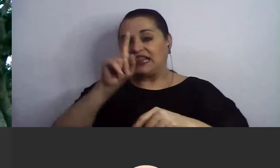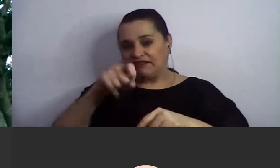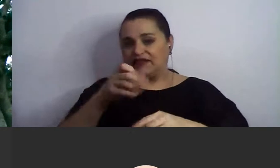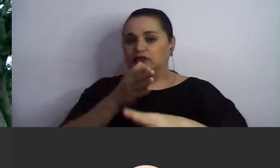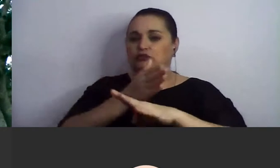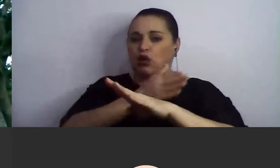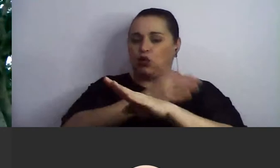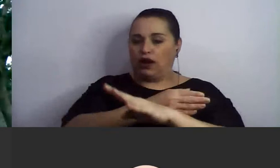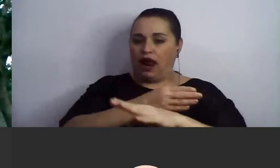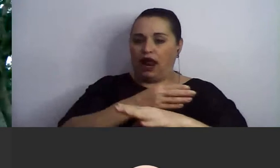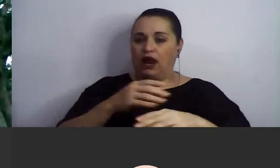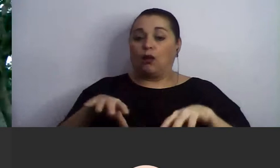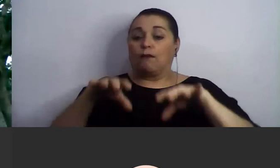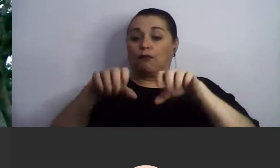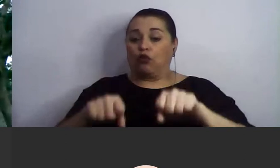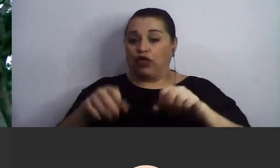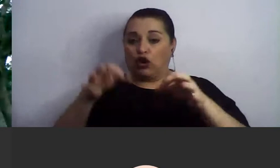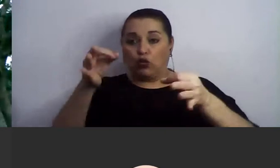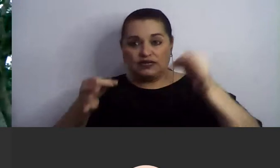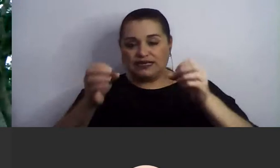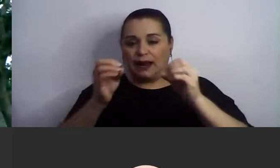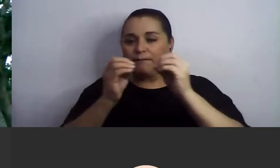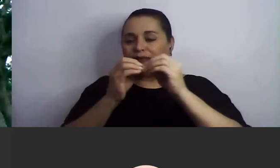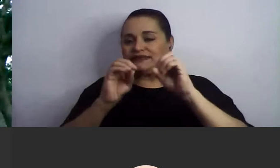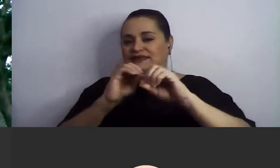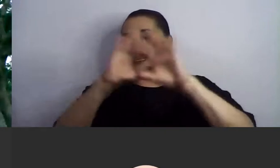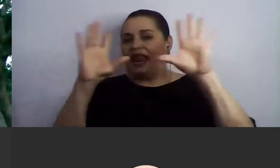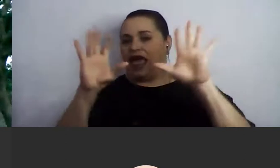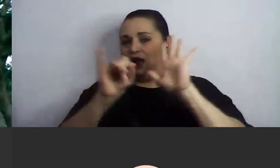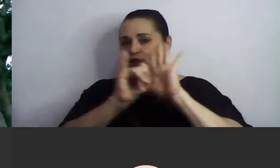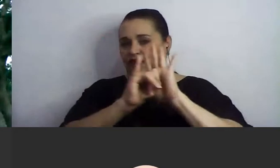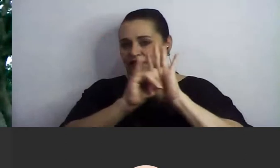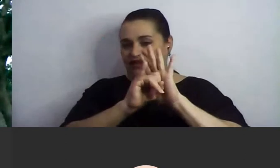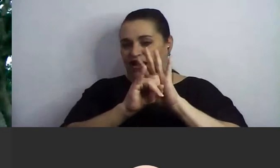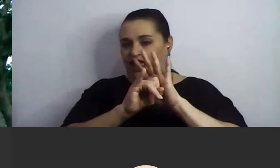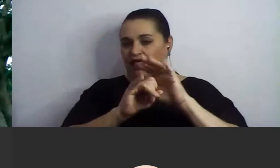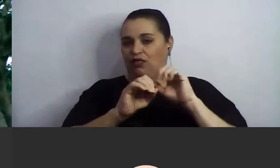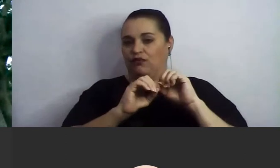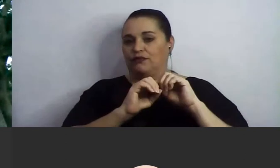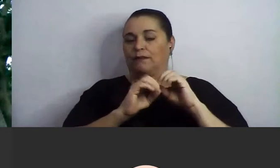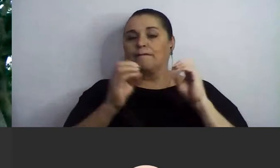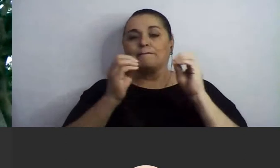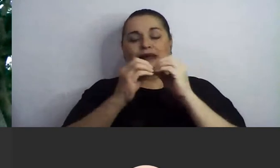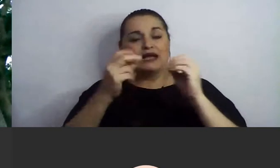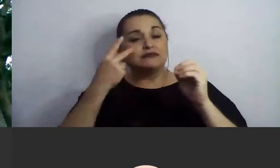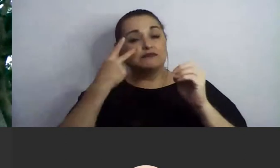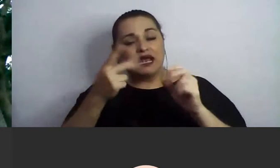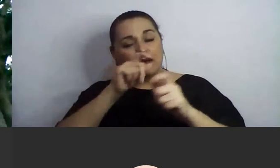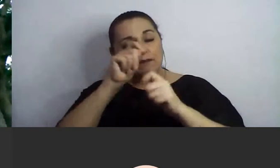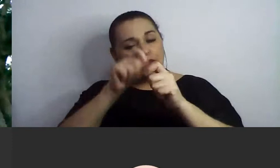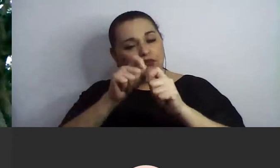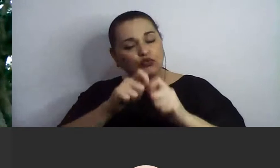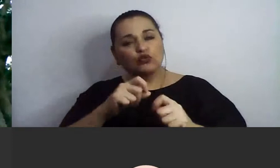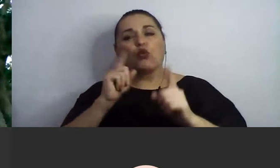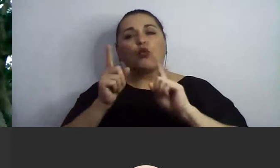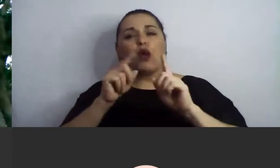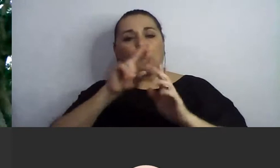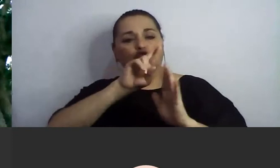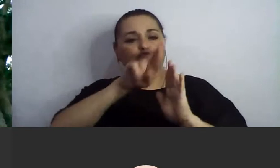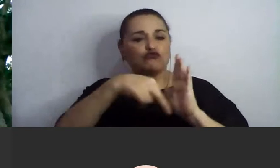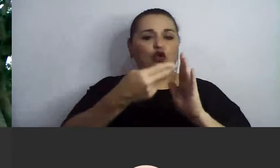el poder judicial creo que es más claramente identificado y creo que será más de ver puntualmente cuál sería el rol en cuanto a